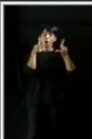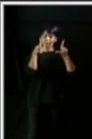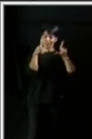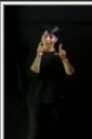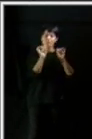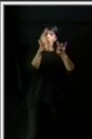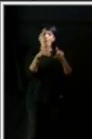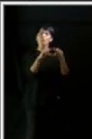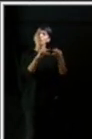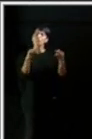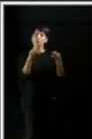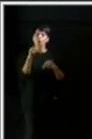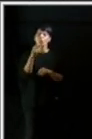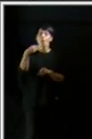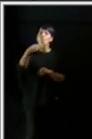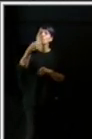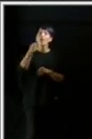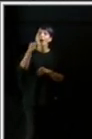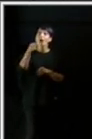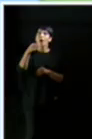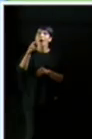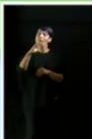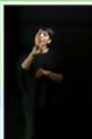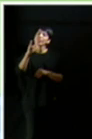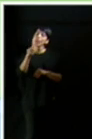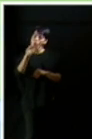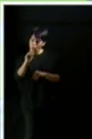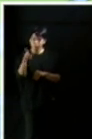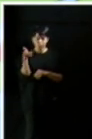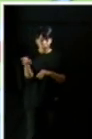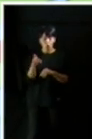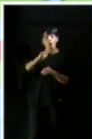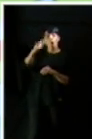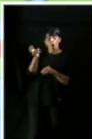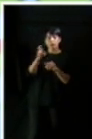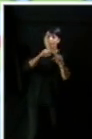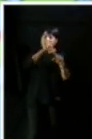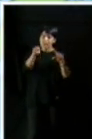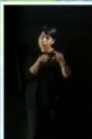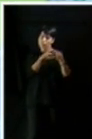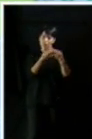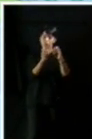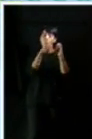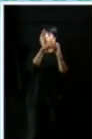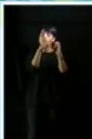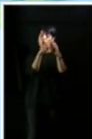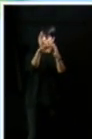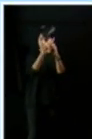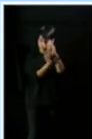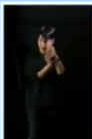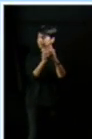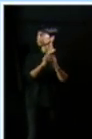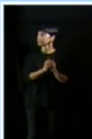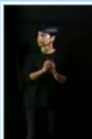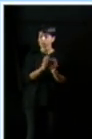lo que se llama bacilo luego también tenemos otras que tienen forma de esfera que nosotros lo llamamos cocos a